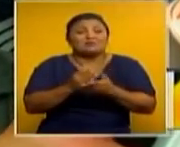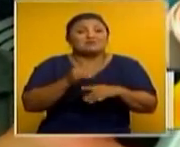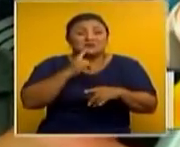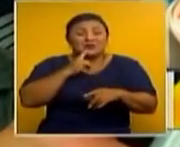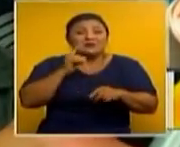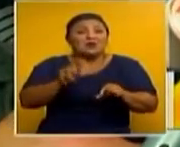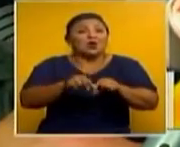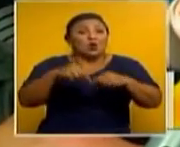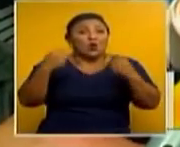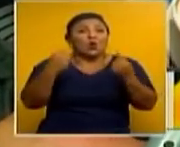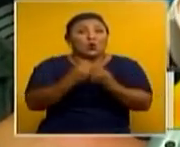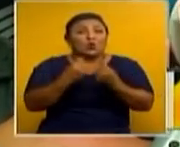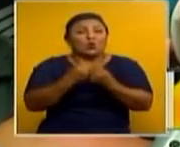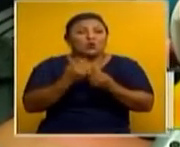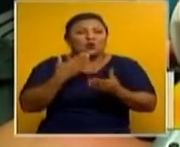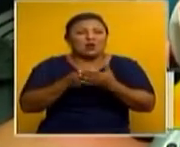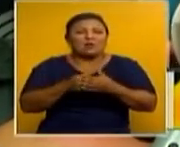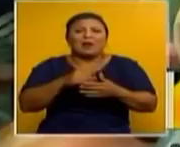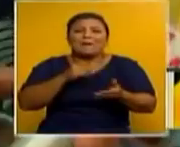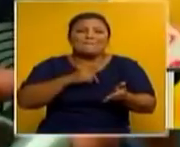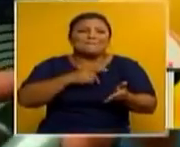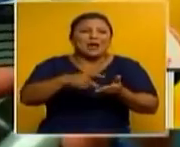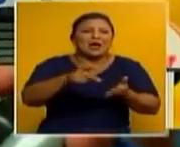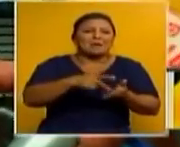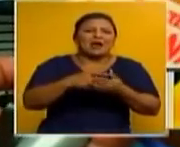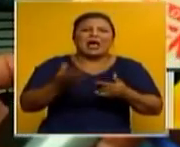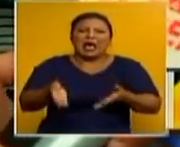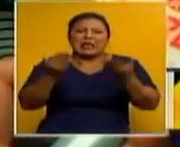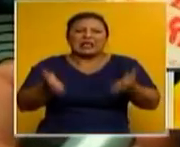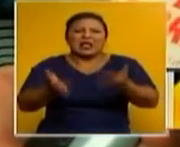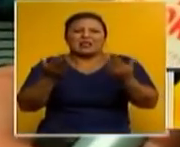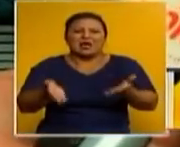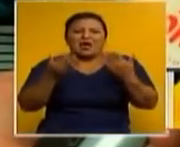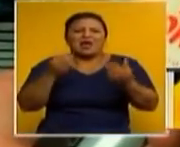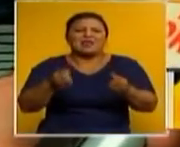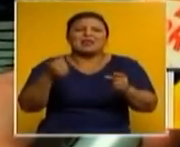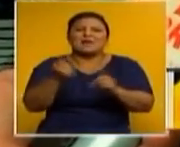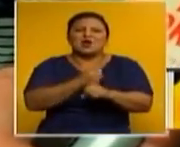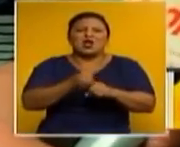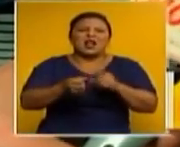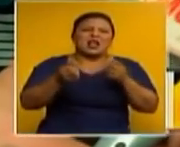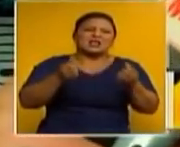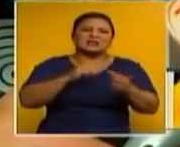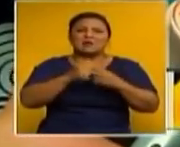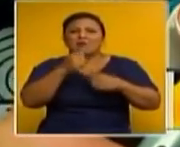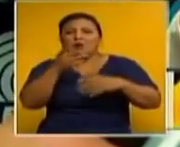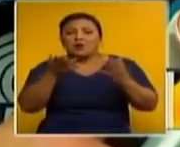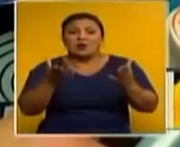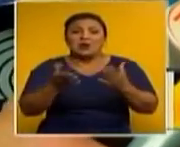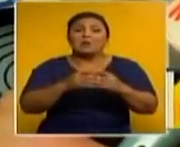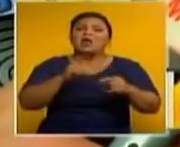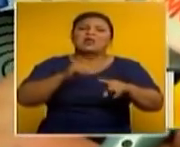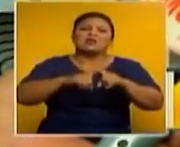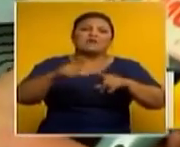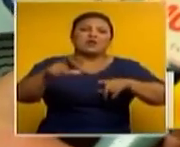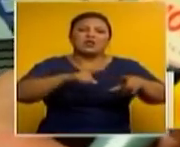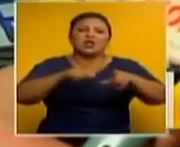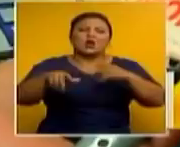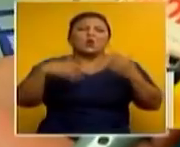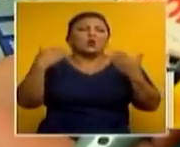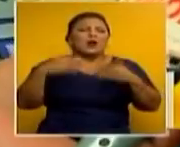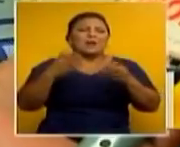grupos específicamente pagados para ir a hacer desmanes. Hay gente del MPD, hay gente del alcalde de Quinindé, hay gente en Montesinaí,